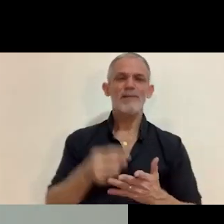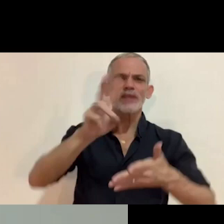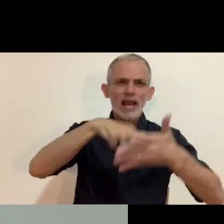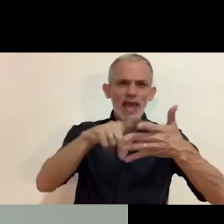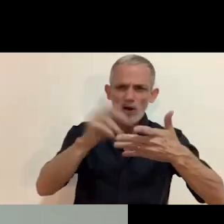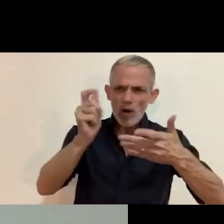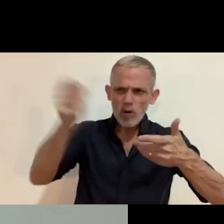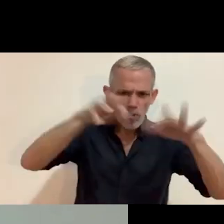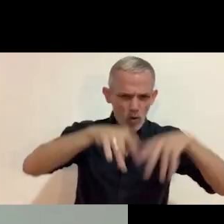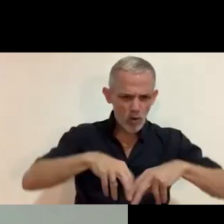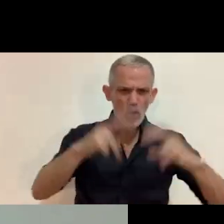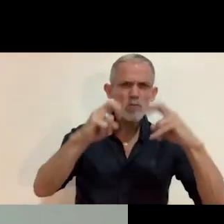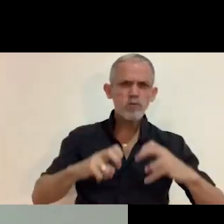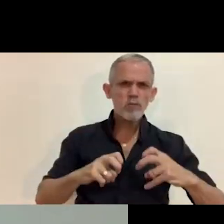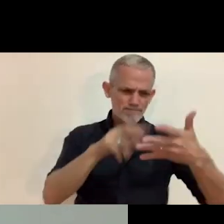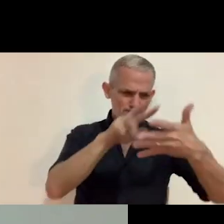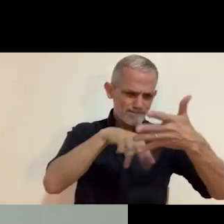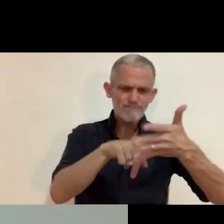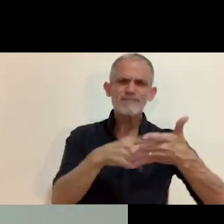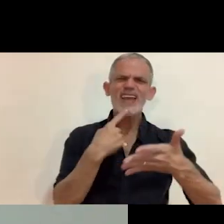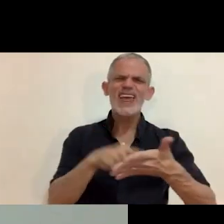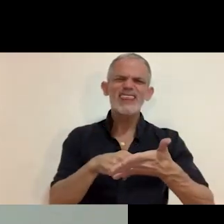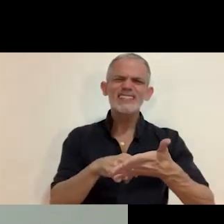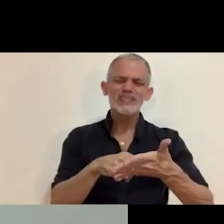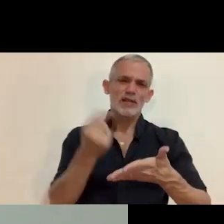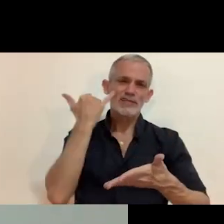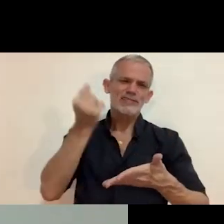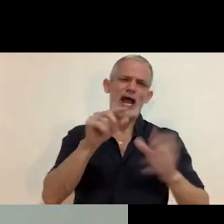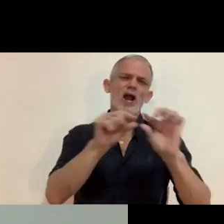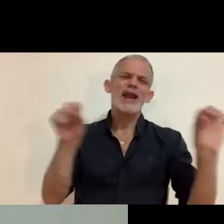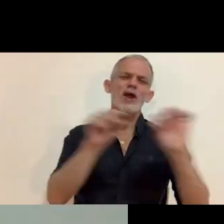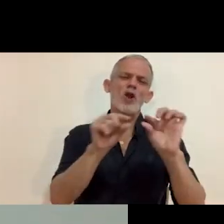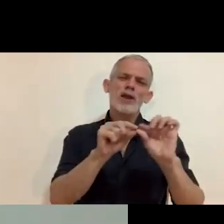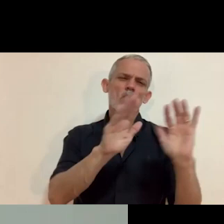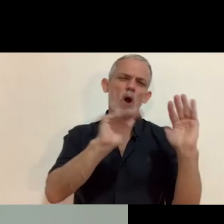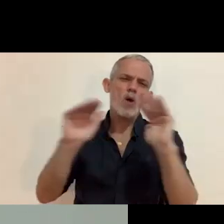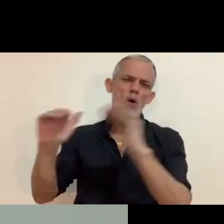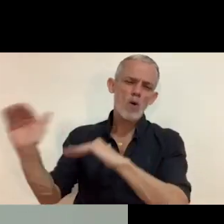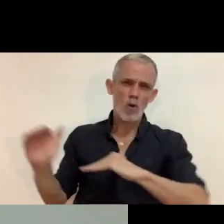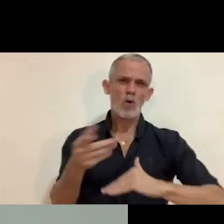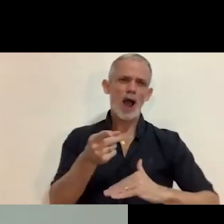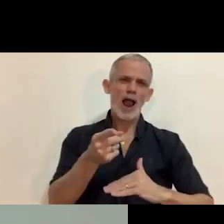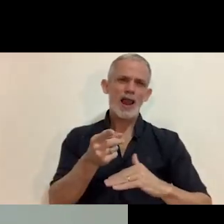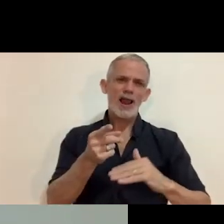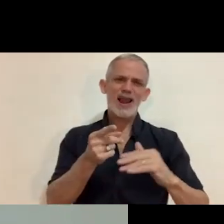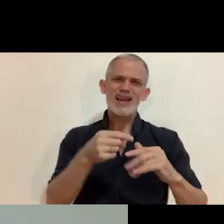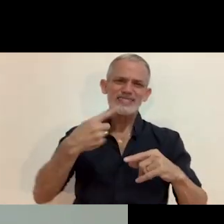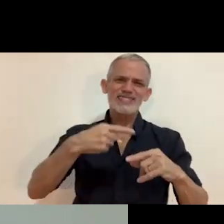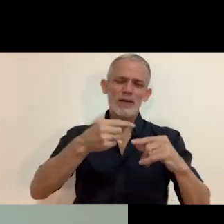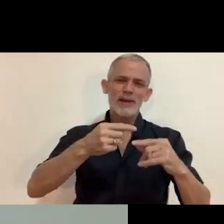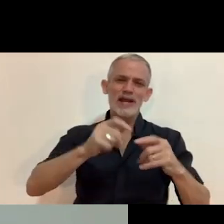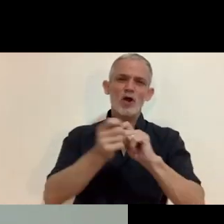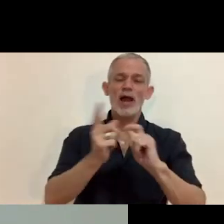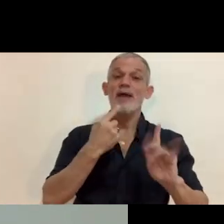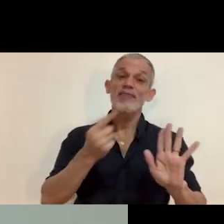lo primero que dicen es, ya es como un renglón que está como pegado en las resoluciones, bueno, en la